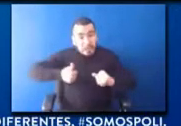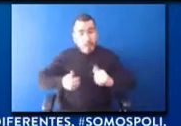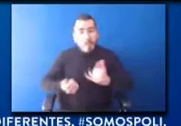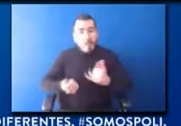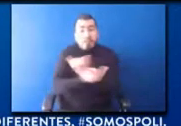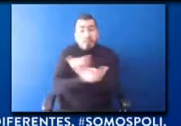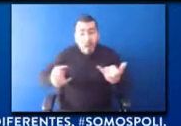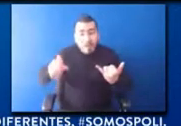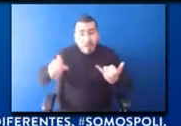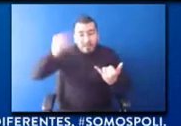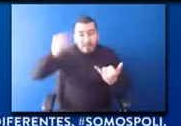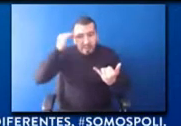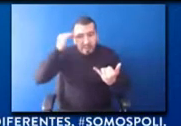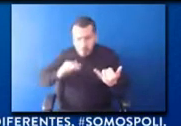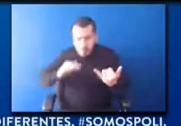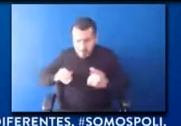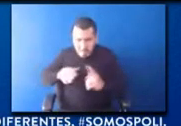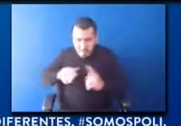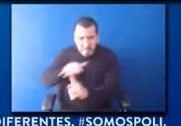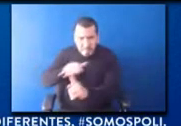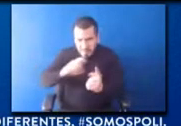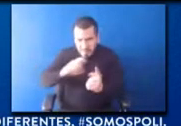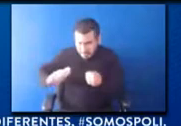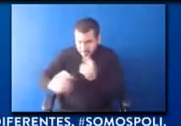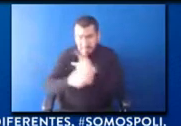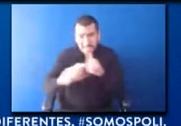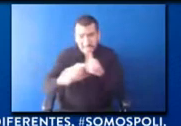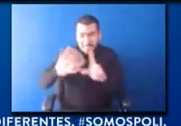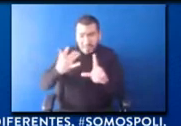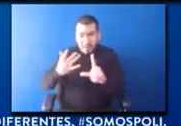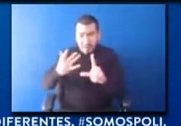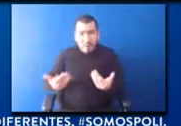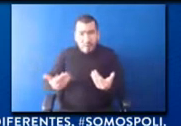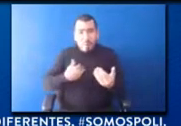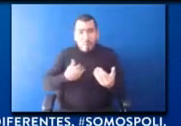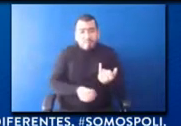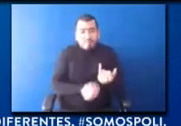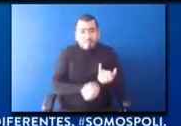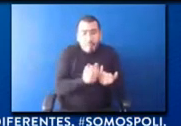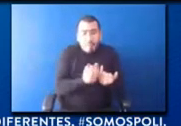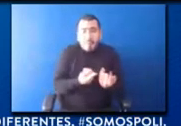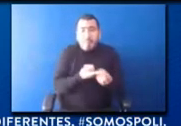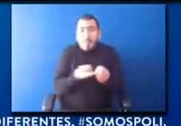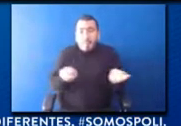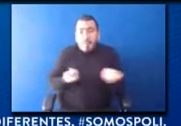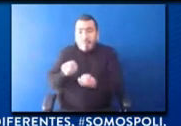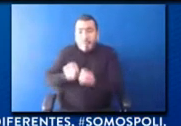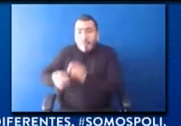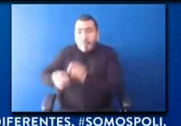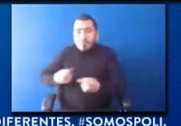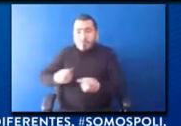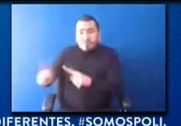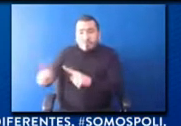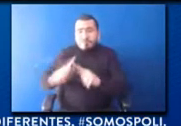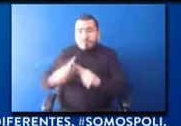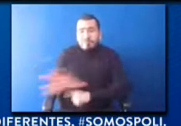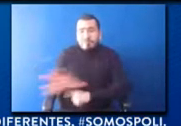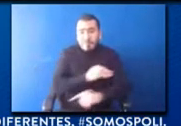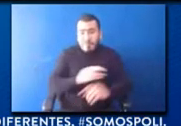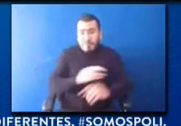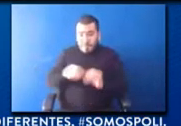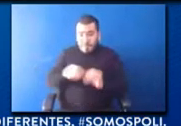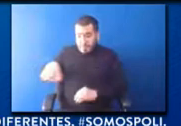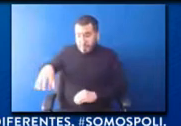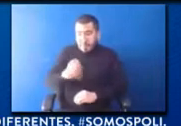saber gestionar en una transformación digital que toca a todas las industrias, que toca a todos los negocios, pero por supuesto en la industria financiera ha